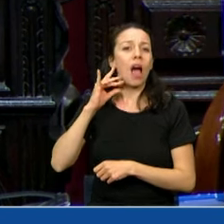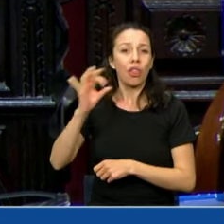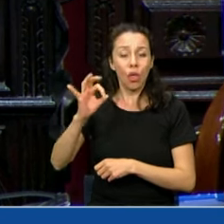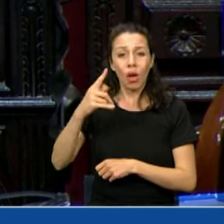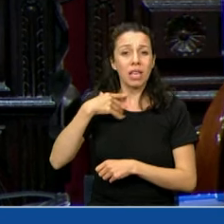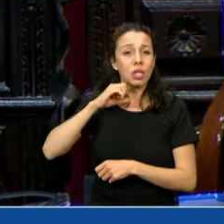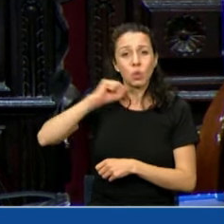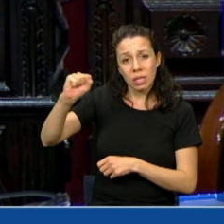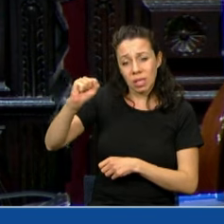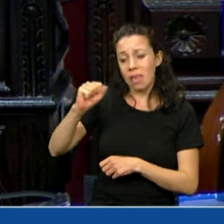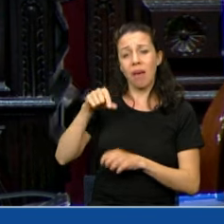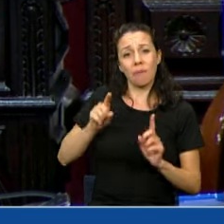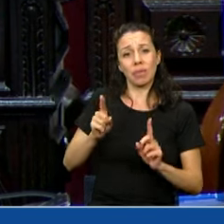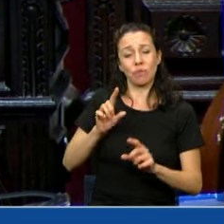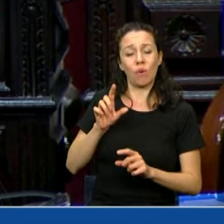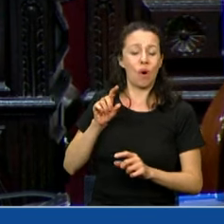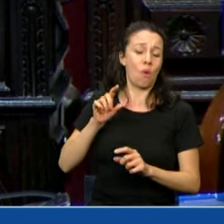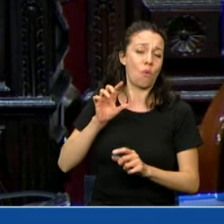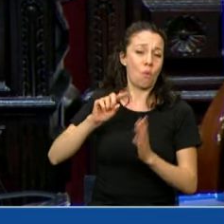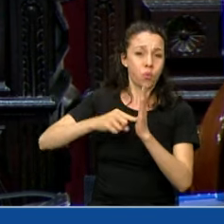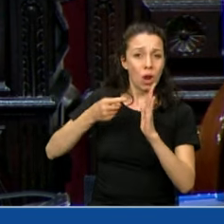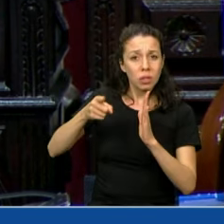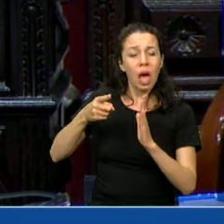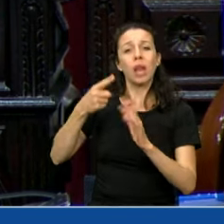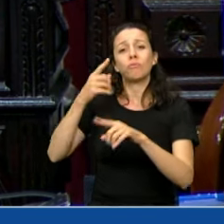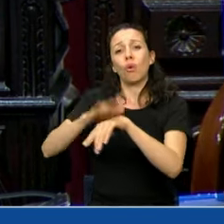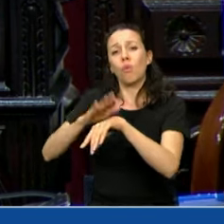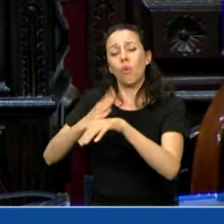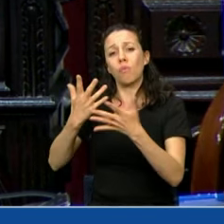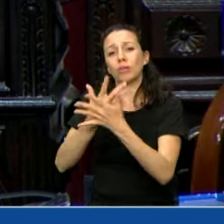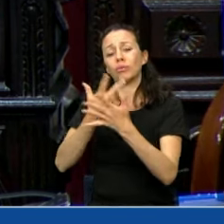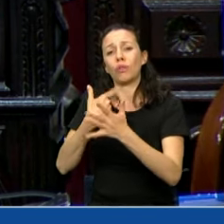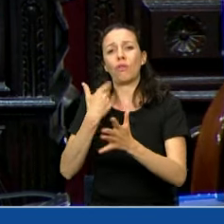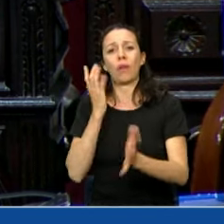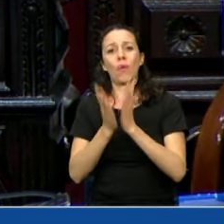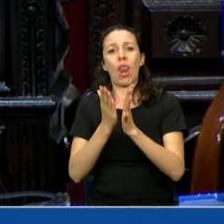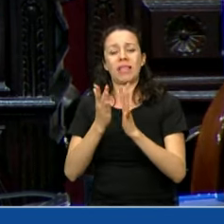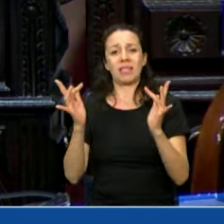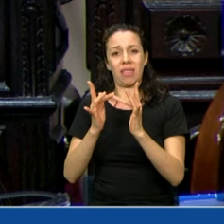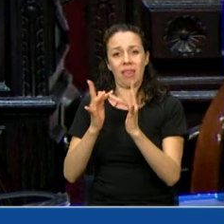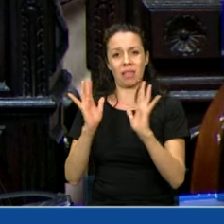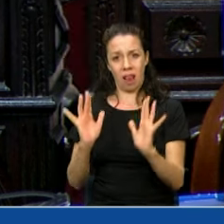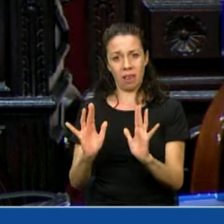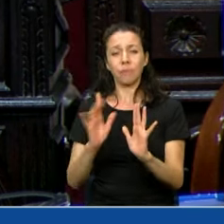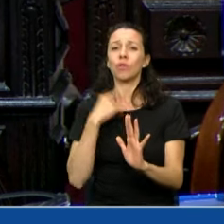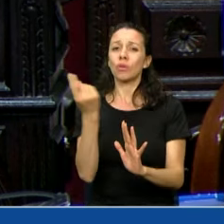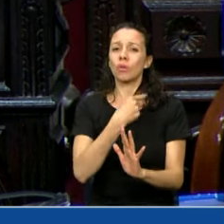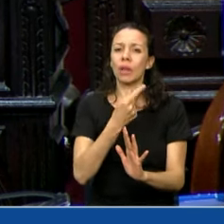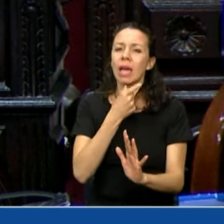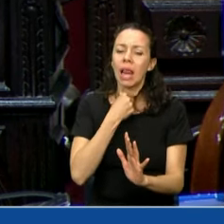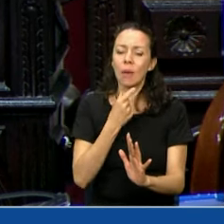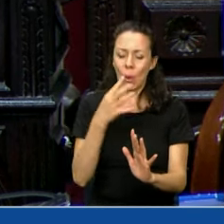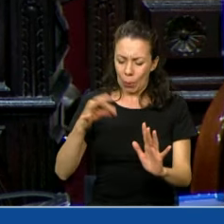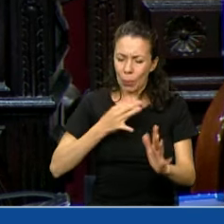país en la ciudad de bragado justamente por sufrir violencia digital lo que nosotras queremos es poder vivir nuestra vida y